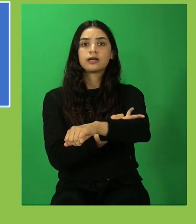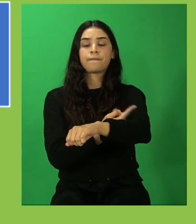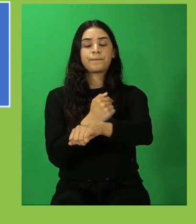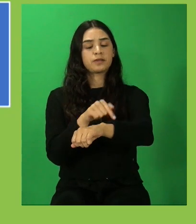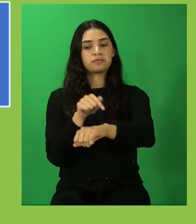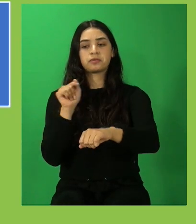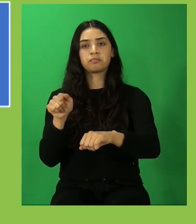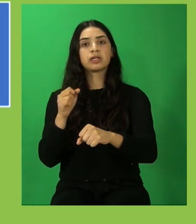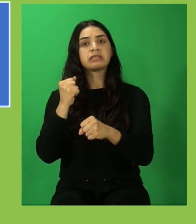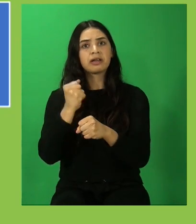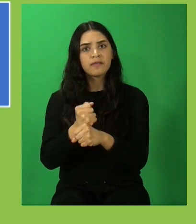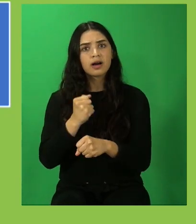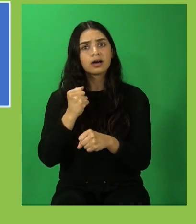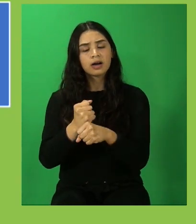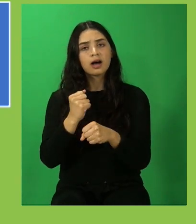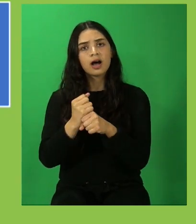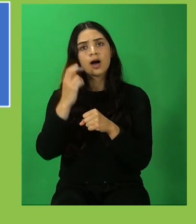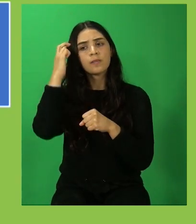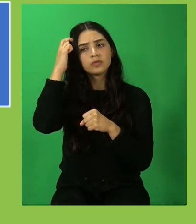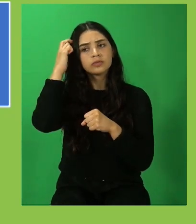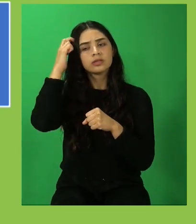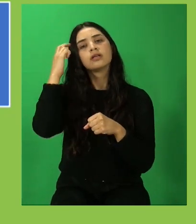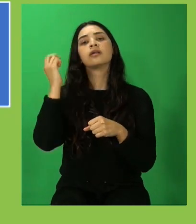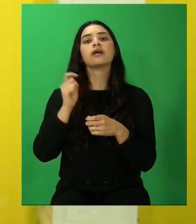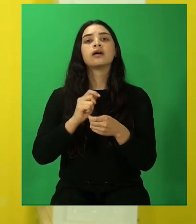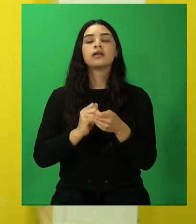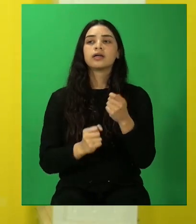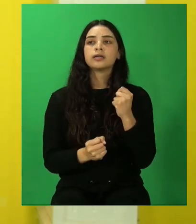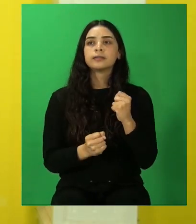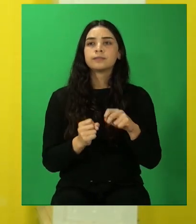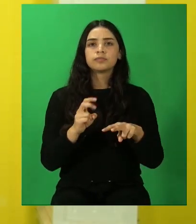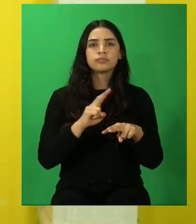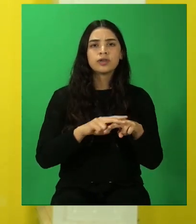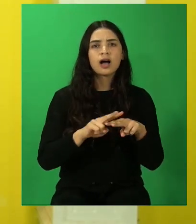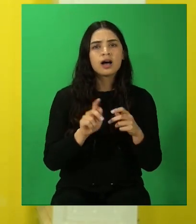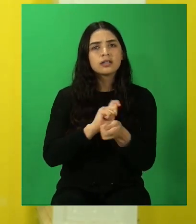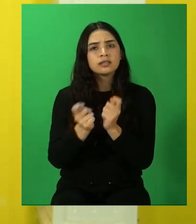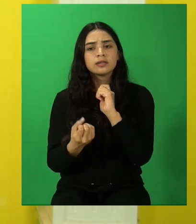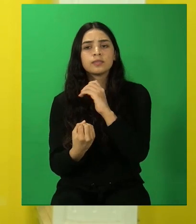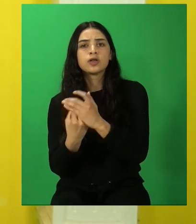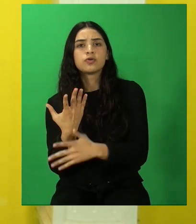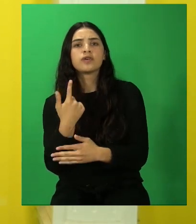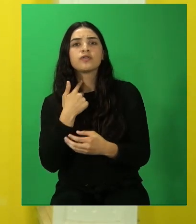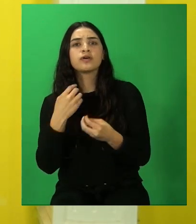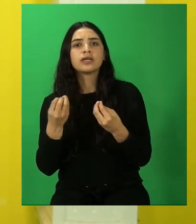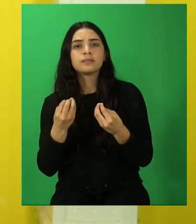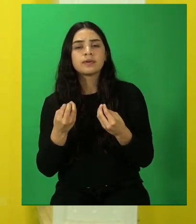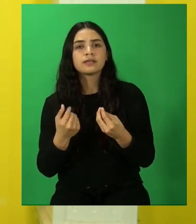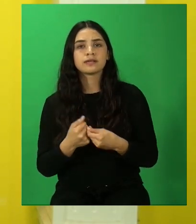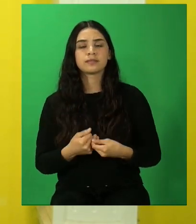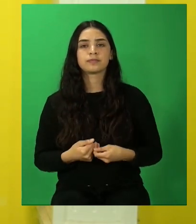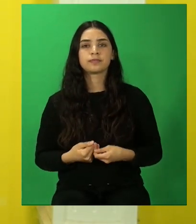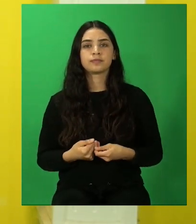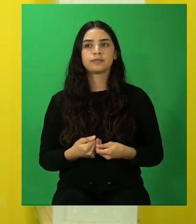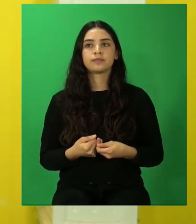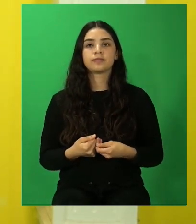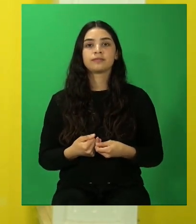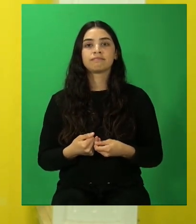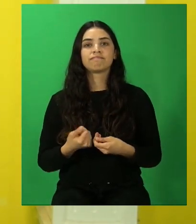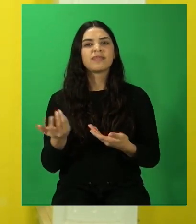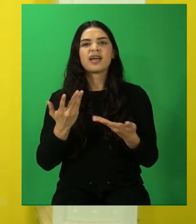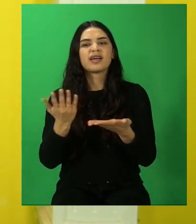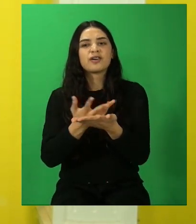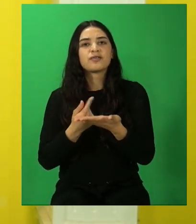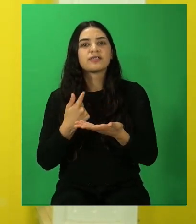trasquilar una oveja o cortarle su pelito, necesito una producción para después obtener